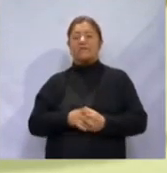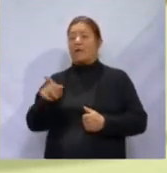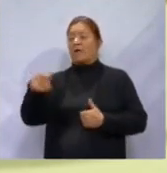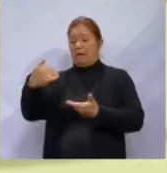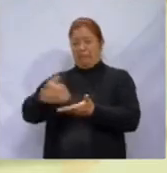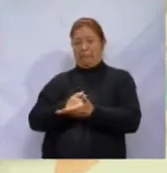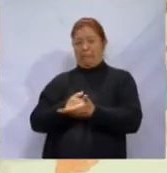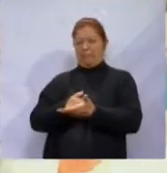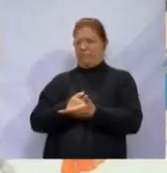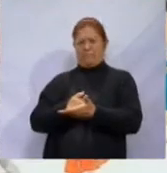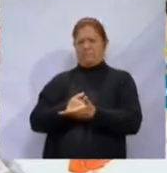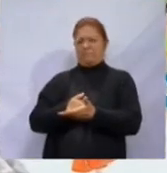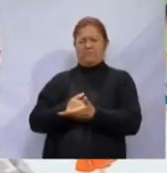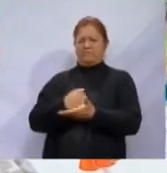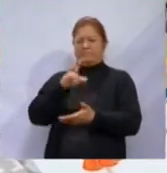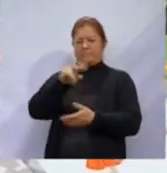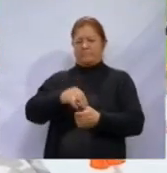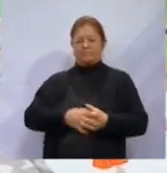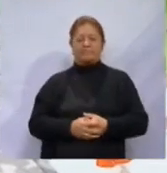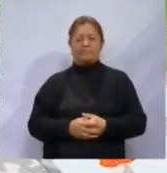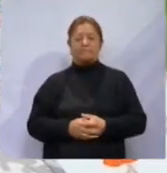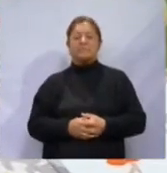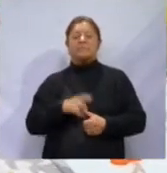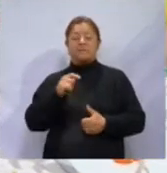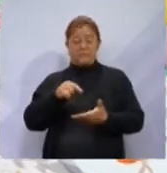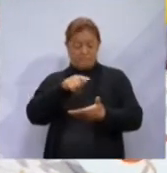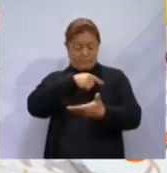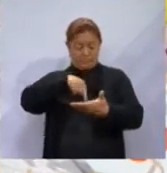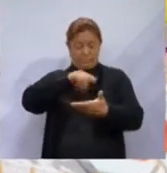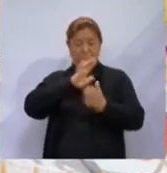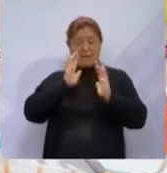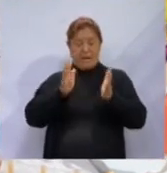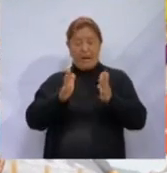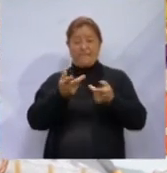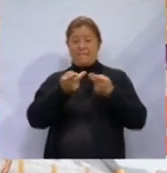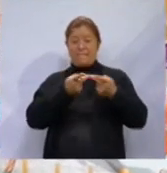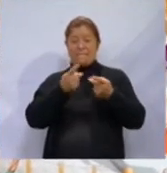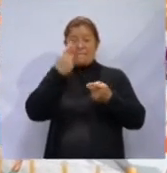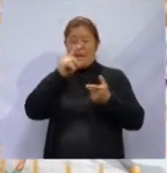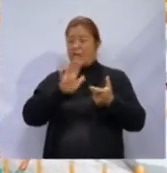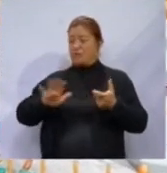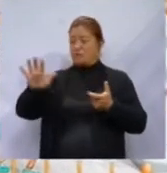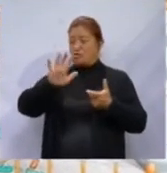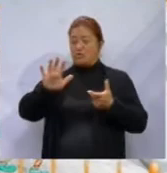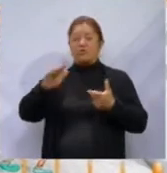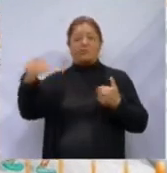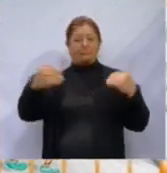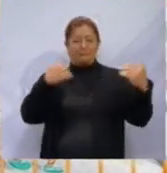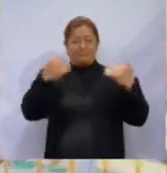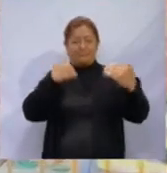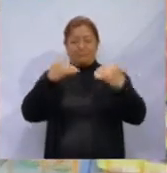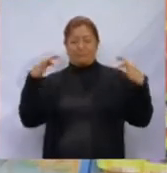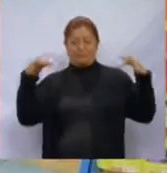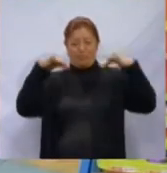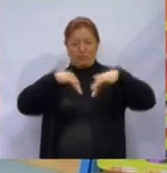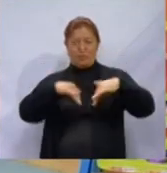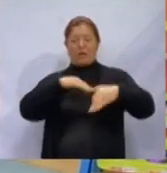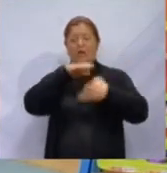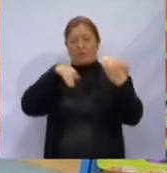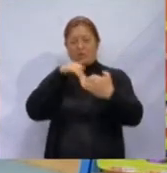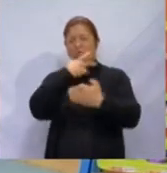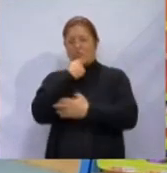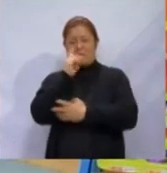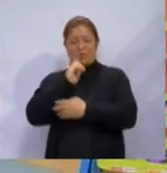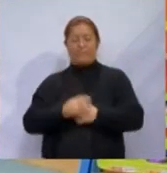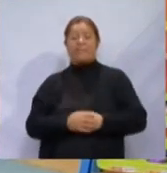alguien. La inclusión es tener todo preparado para dar la bienvenida a todas y todos. Es un tema